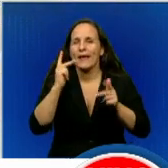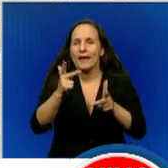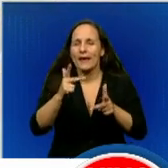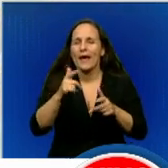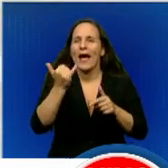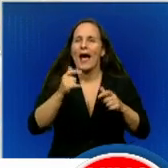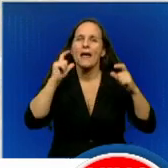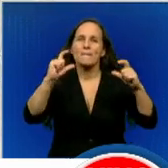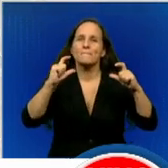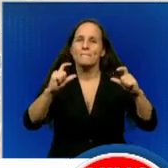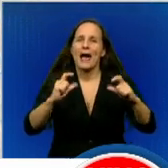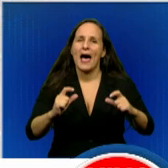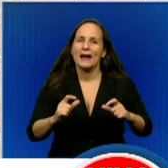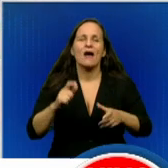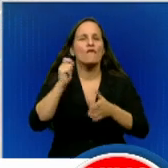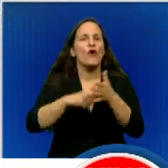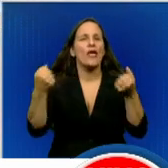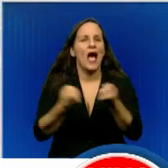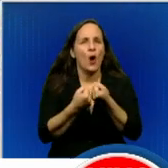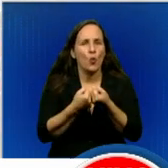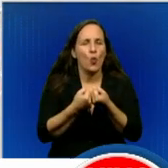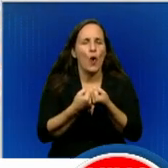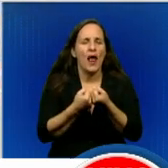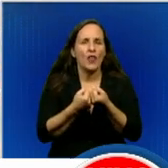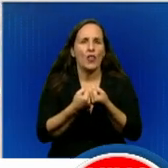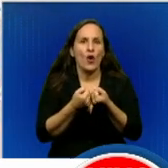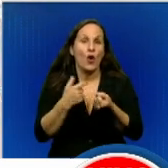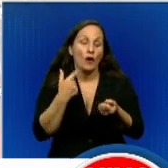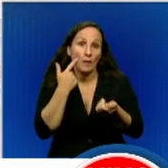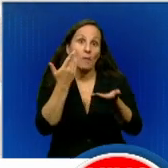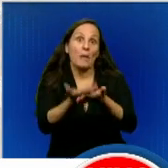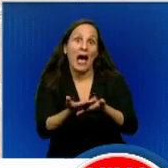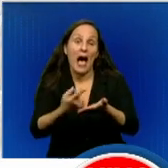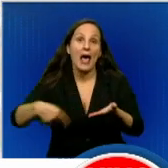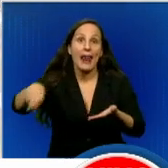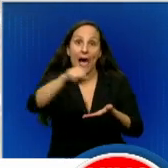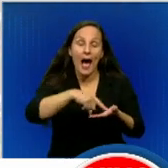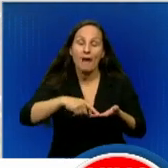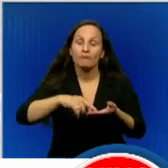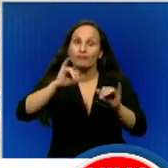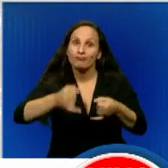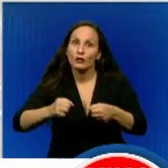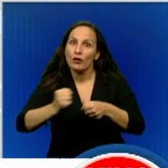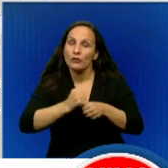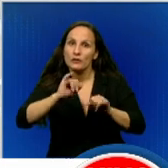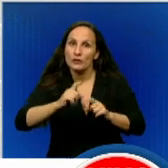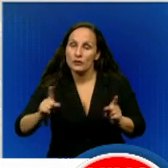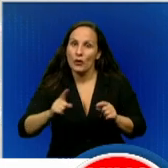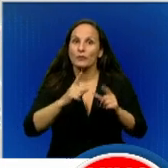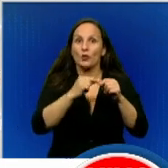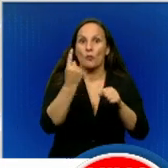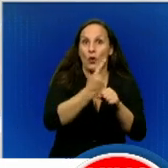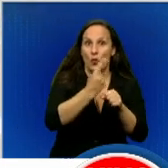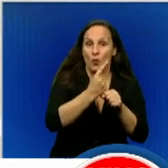párrafos del acuerdo que estaríamos poniendo a consideración para su ratificación 1 a